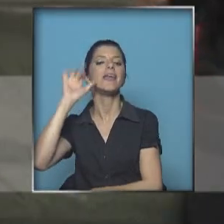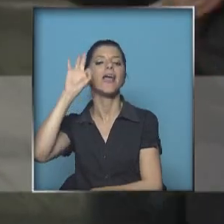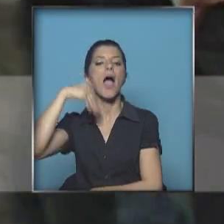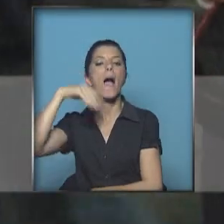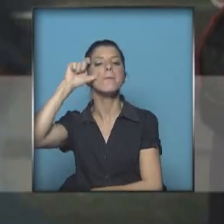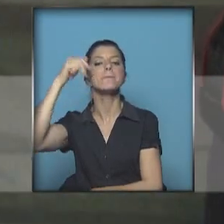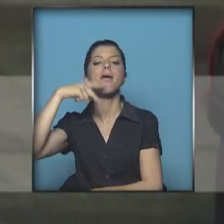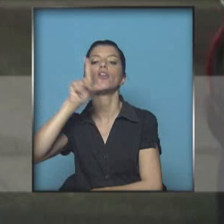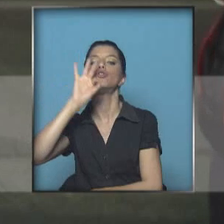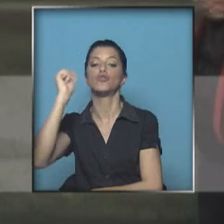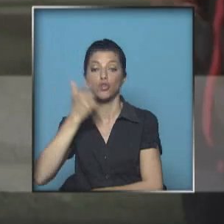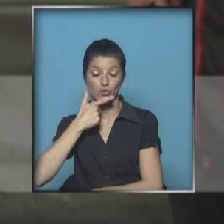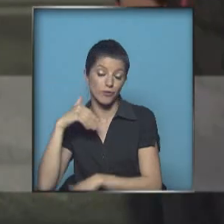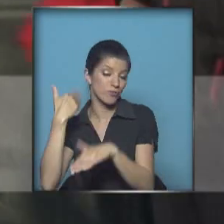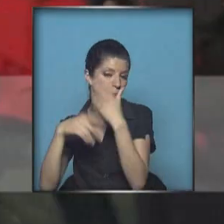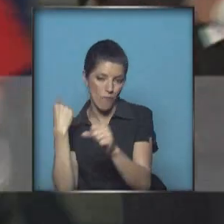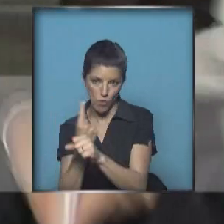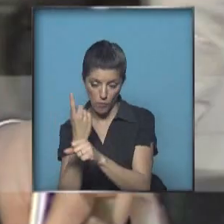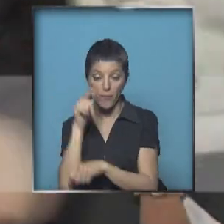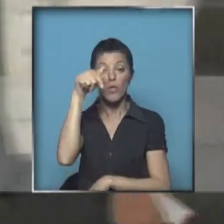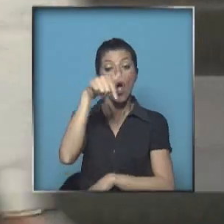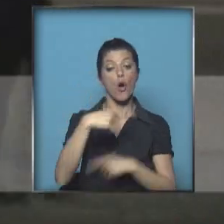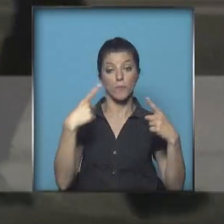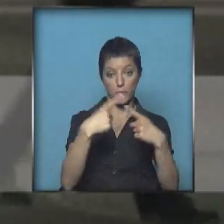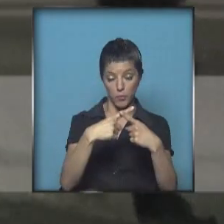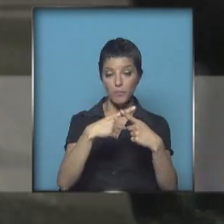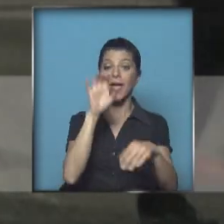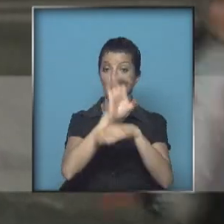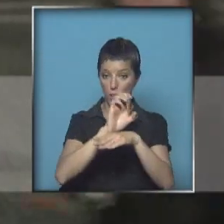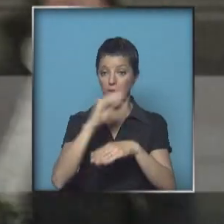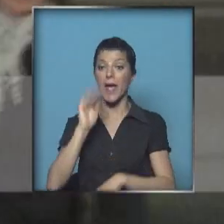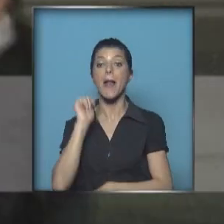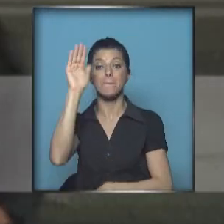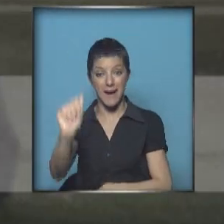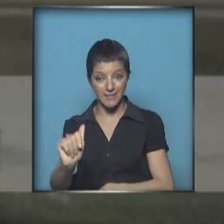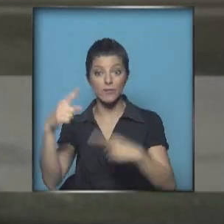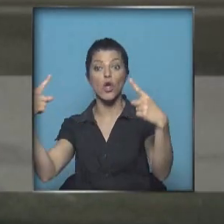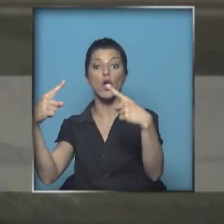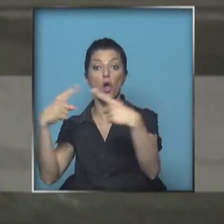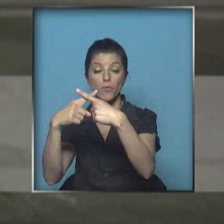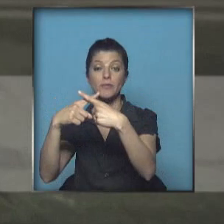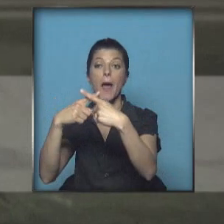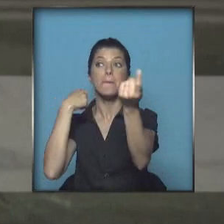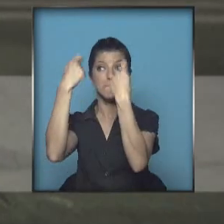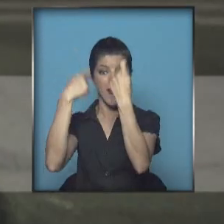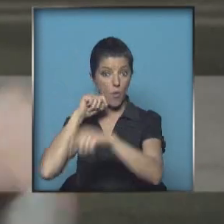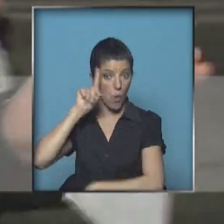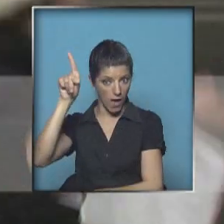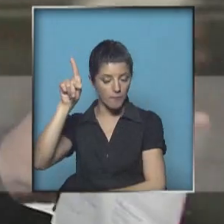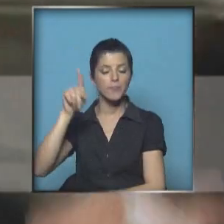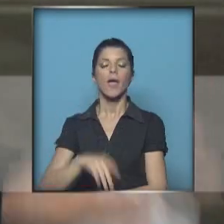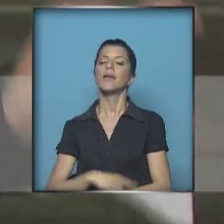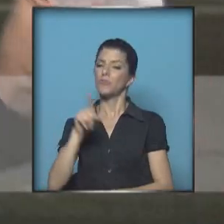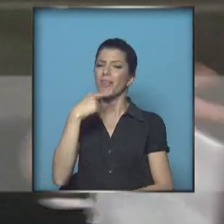fecha. Hoy Argentina recibe a Ecuador aquí en el Monumental, el martes enfrentará a Paraguay allí en el Defensores del Chaco. Y vos decías expectativa, sí,